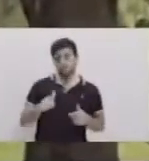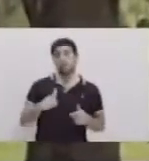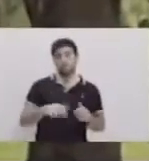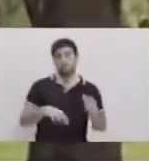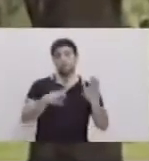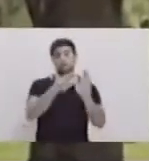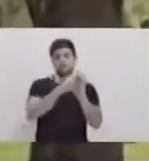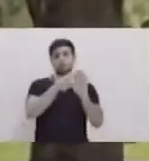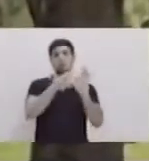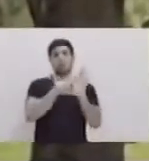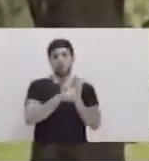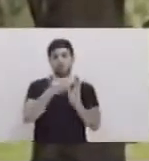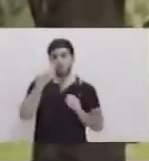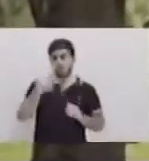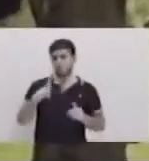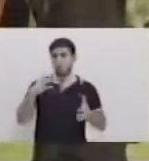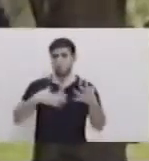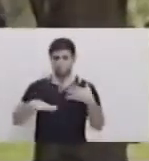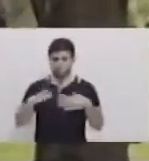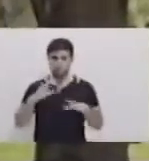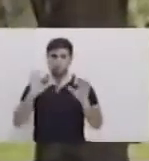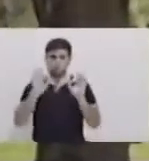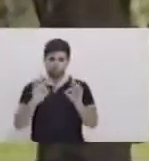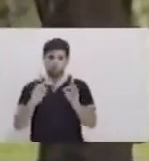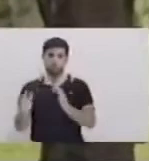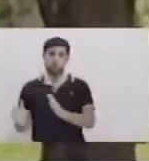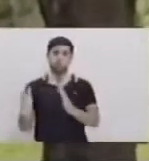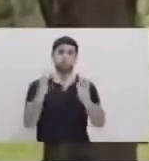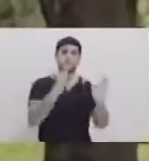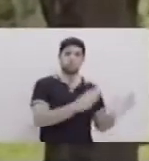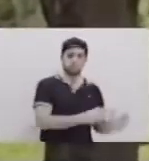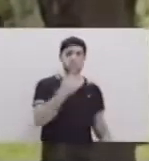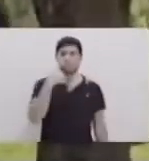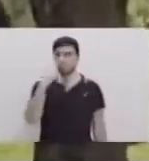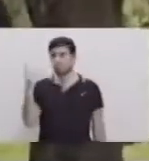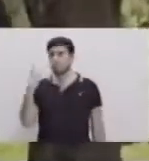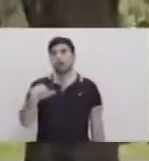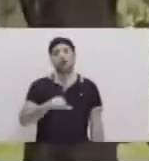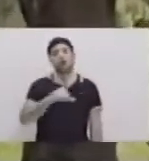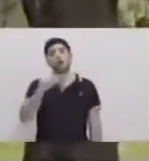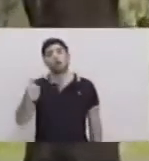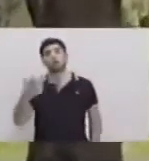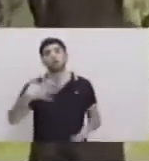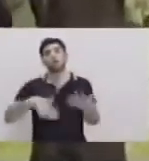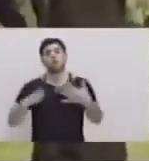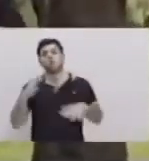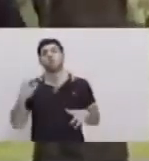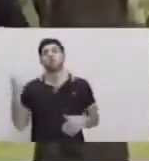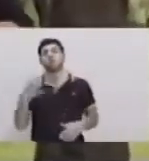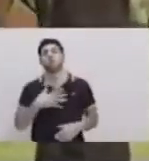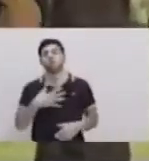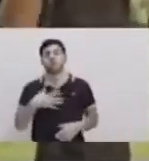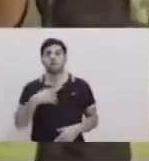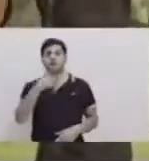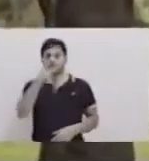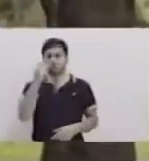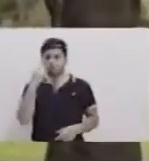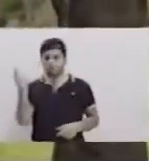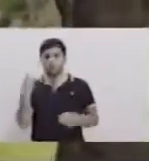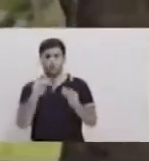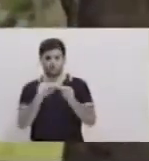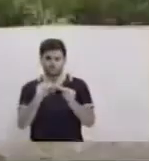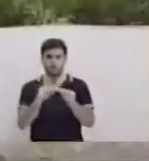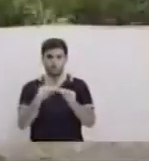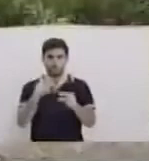reglas del juego que vimos ahorita. A continuación vamos a ver otro juego muy particular que se llama